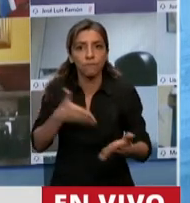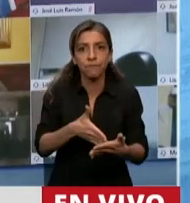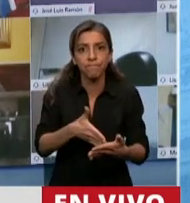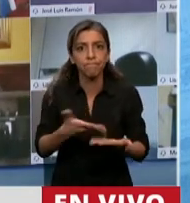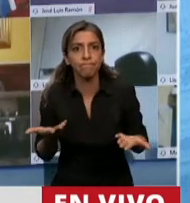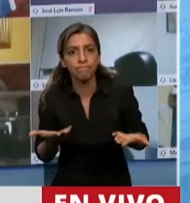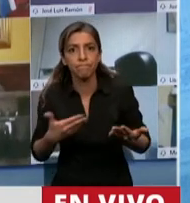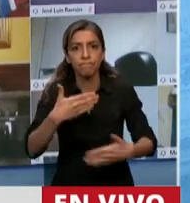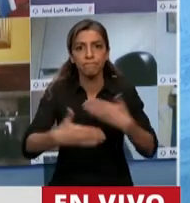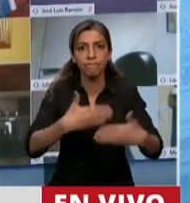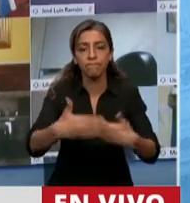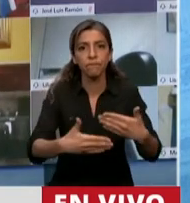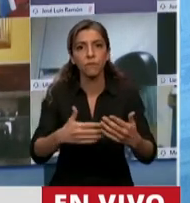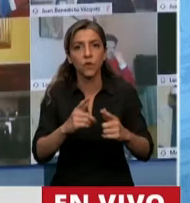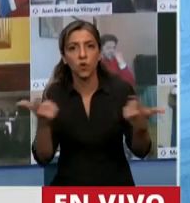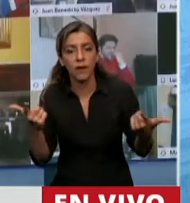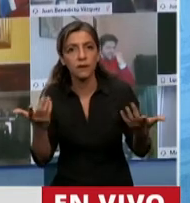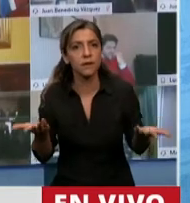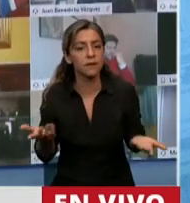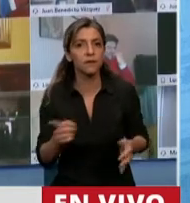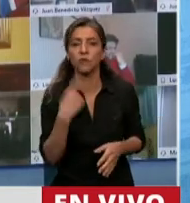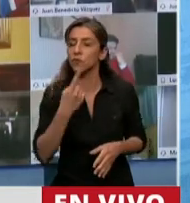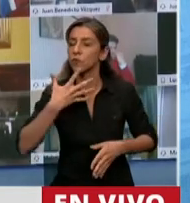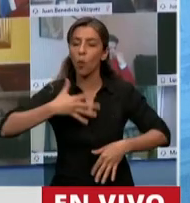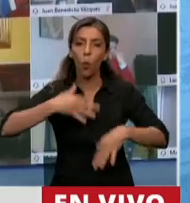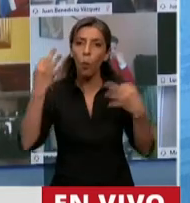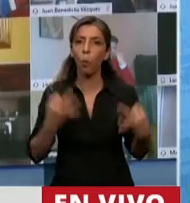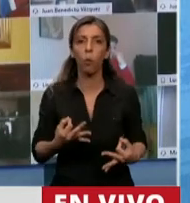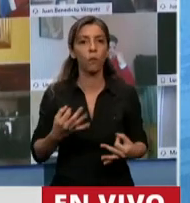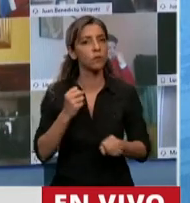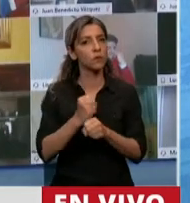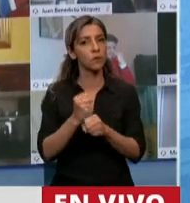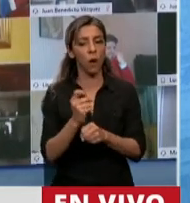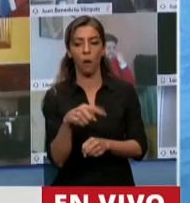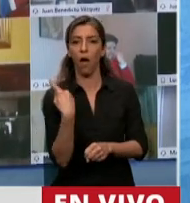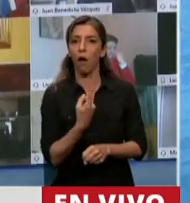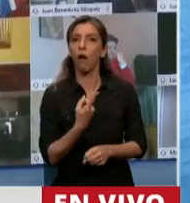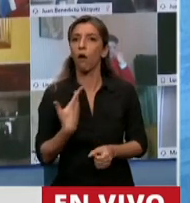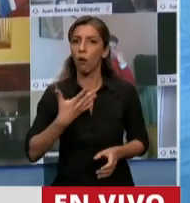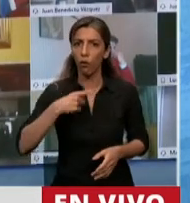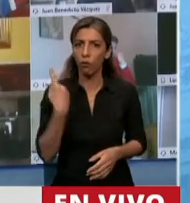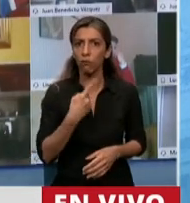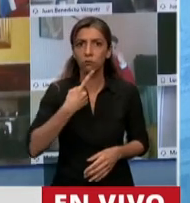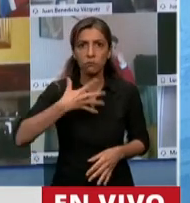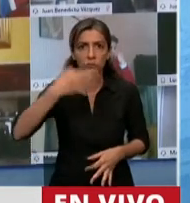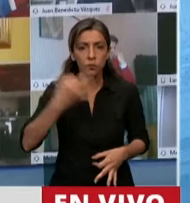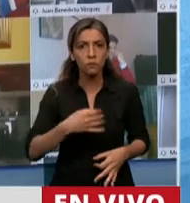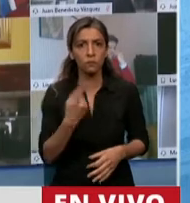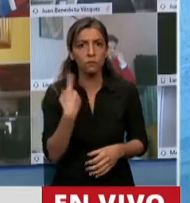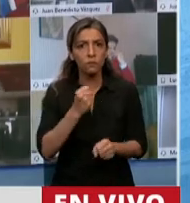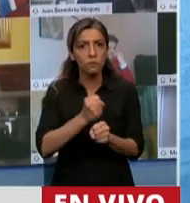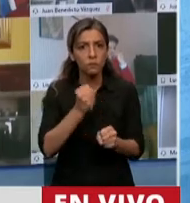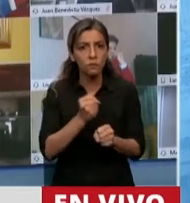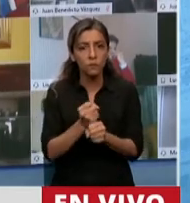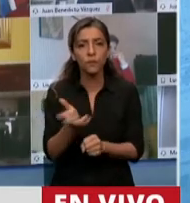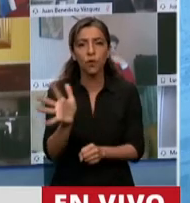recinto. Nosotros estamos cumpliendo con lo que tenemos que cumplir. Nosotros estamos trabajando y trabajamos todos los